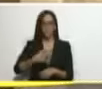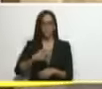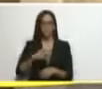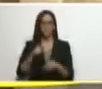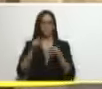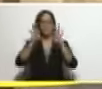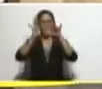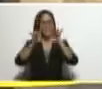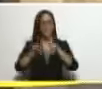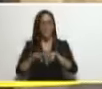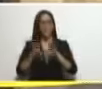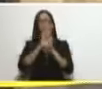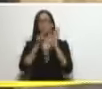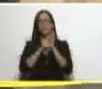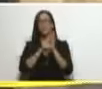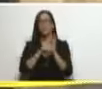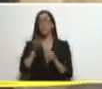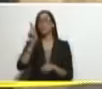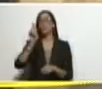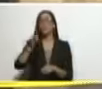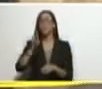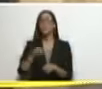la Constitución, nunca antes.